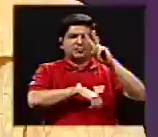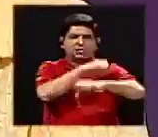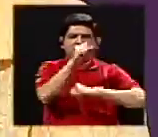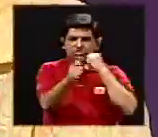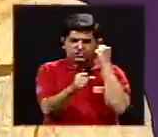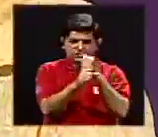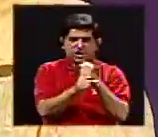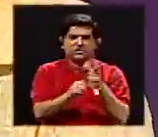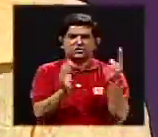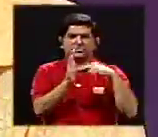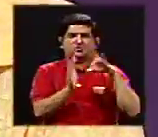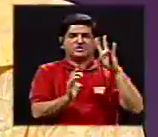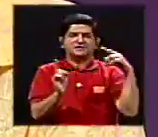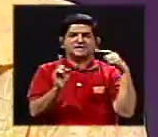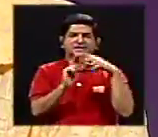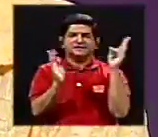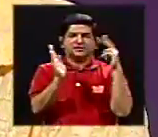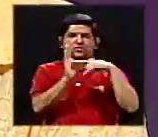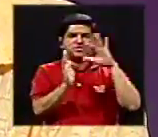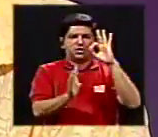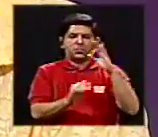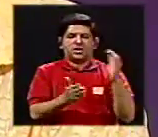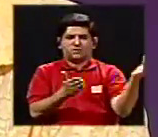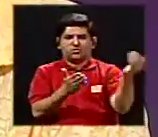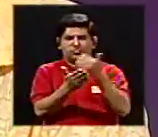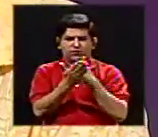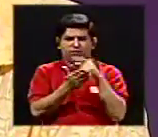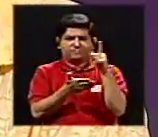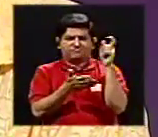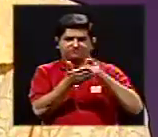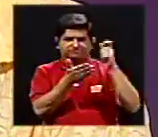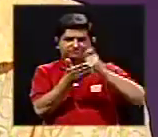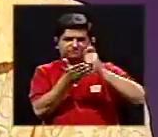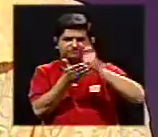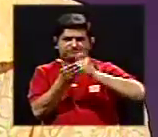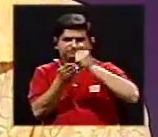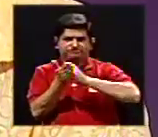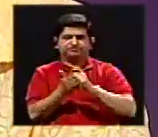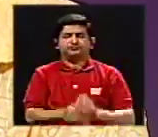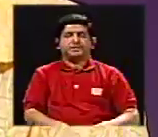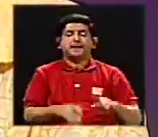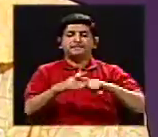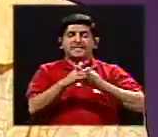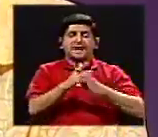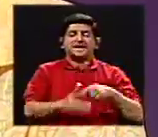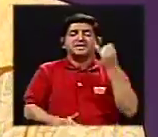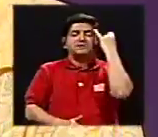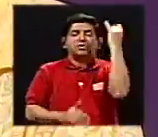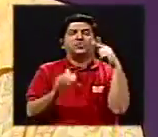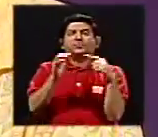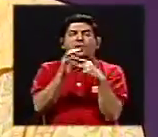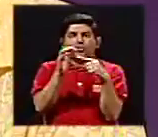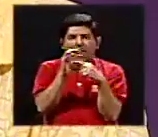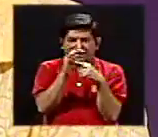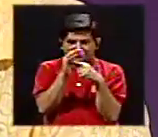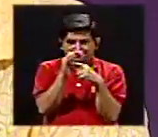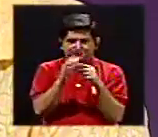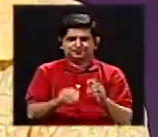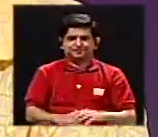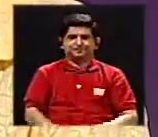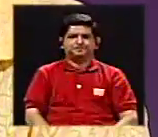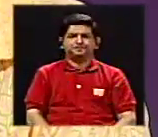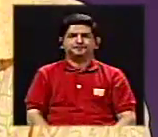2 años, del 2007 al 2009, se recolectaron estas firmas por el mecanismo de iniciativa popular, ¿verdad?